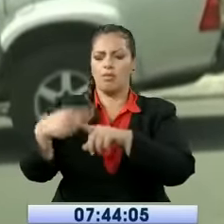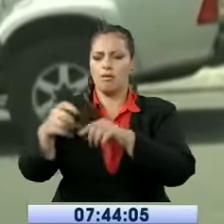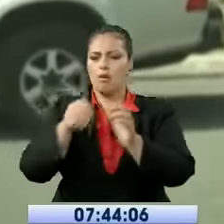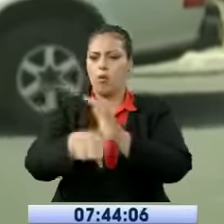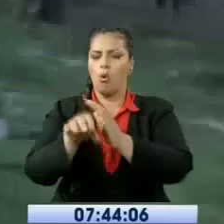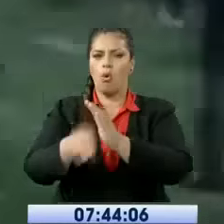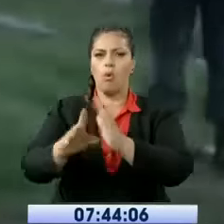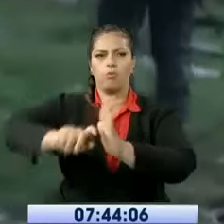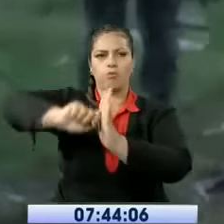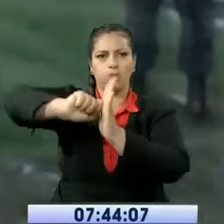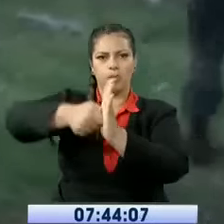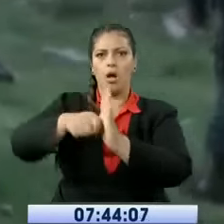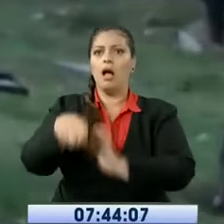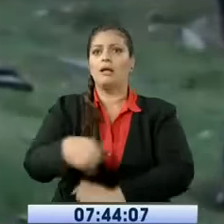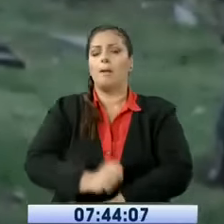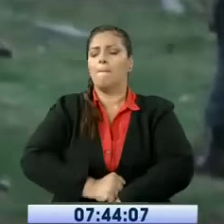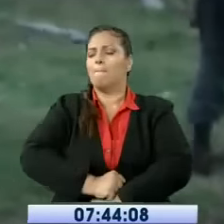a los heridos.